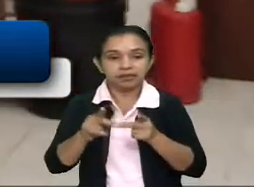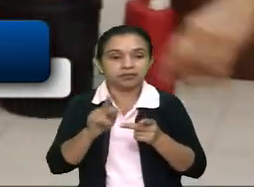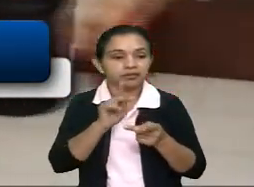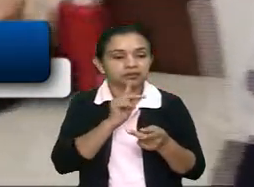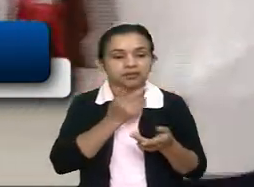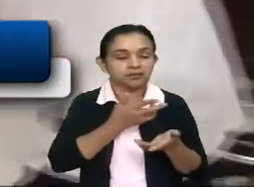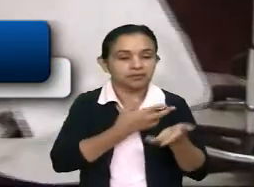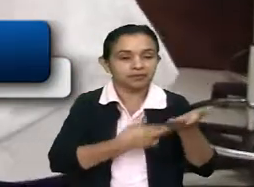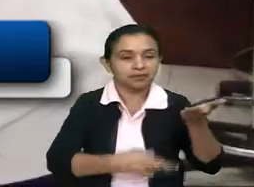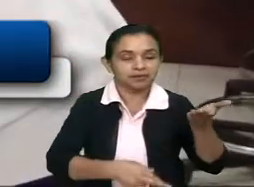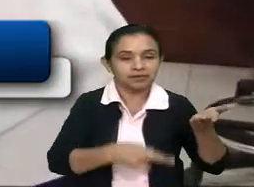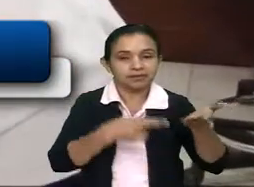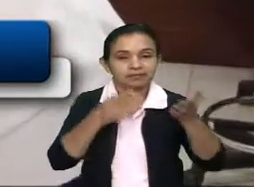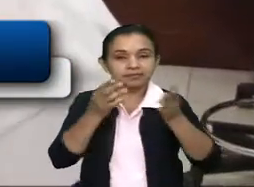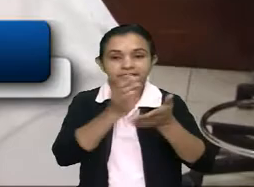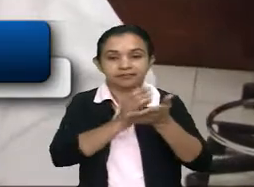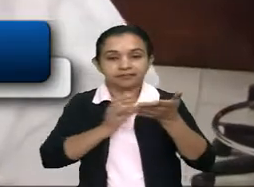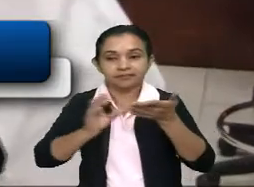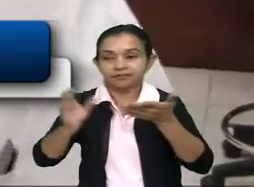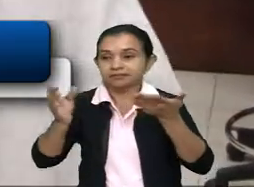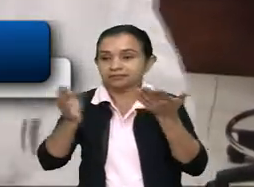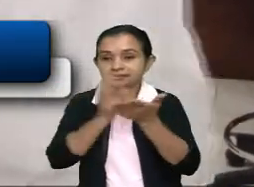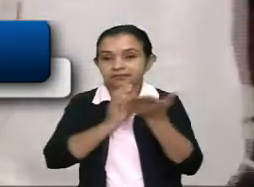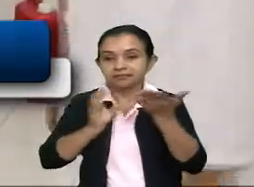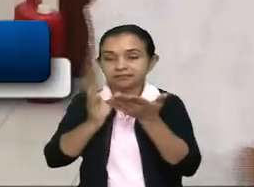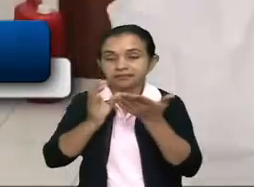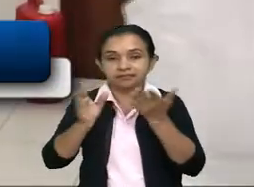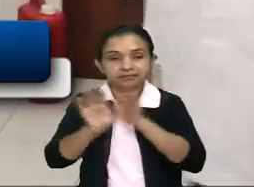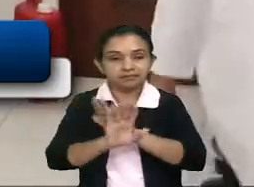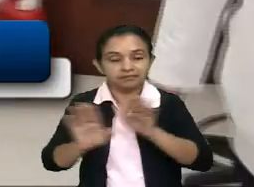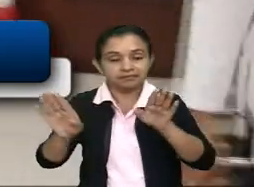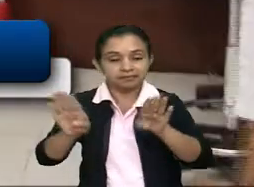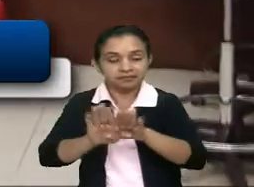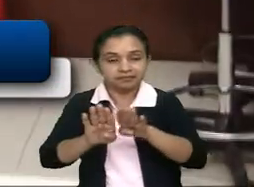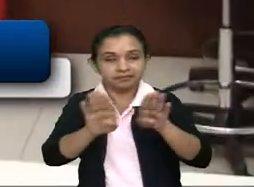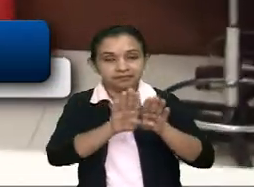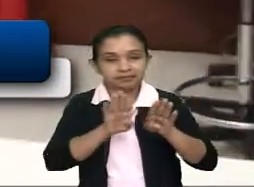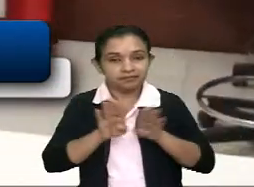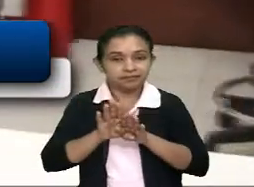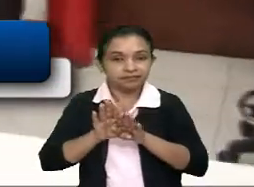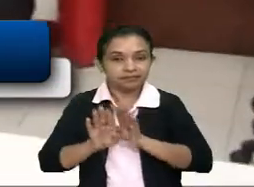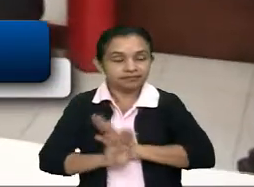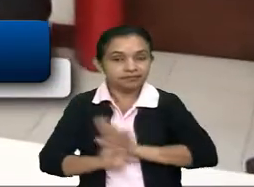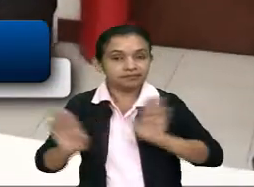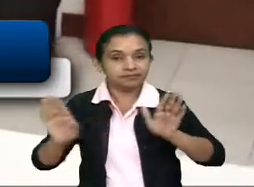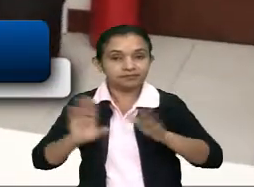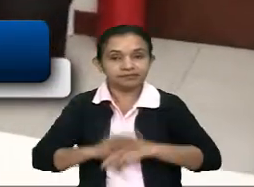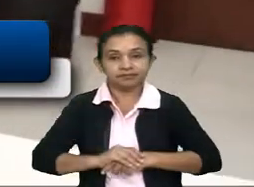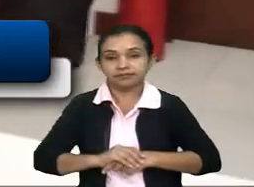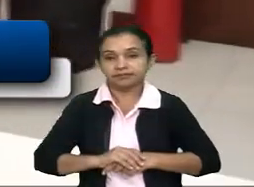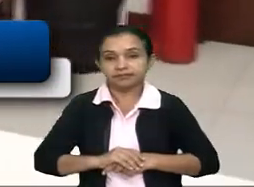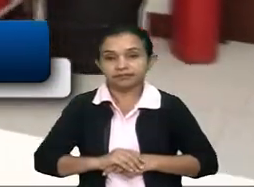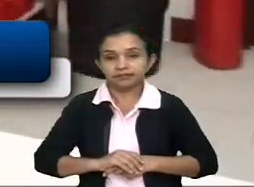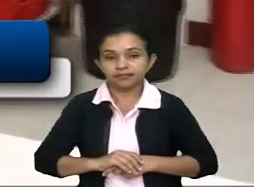porque hay ya los colegios ya están por ejemplo colegios de secundaria están cerrando eso prácticamente y